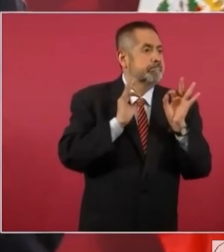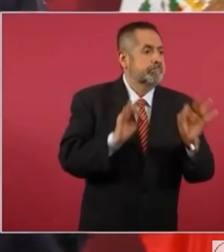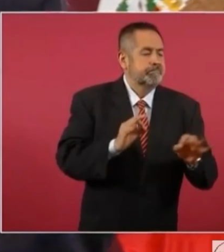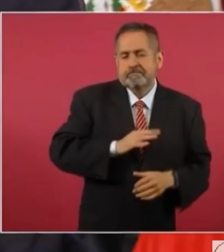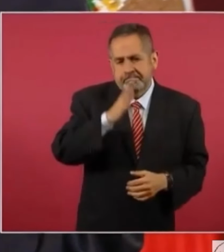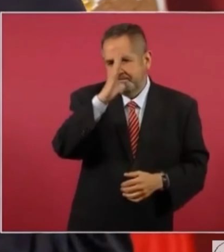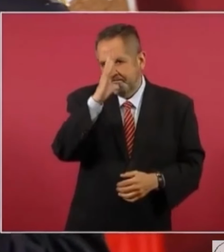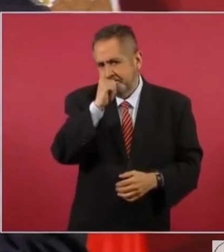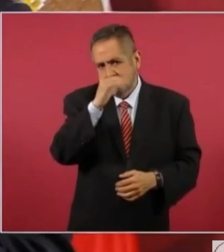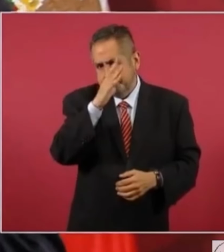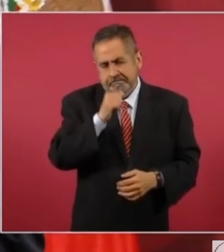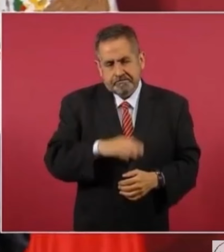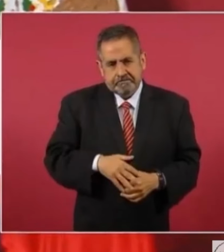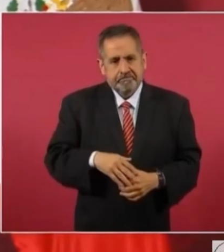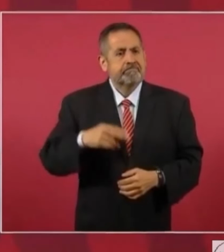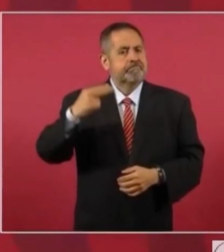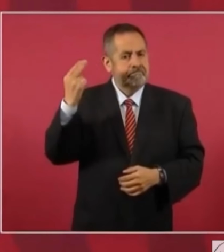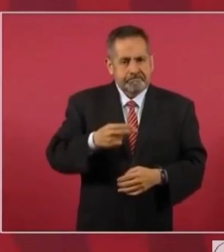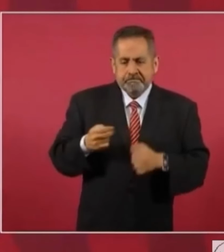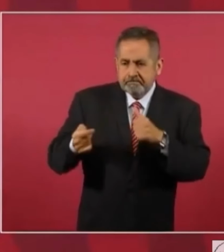para